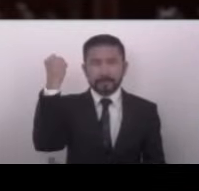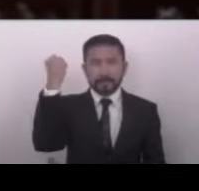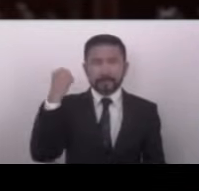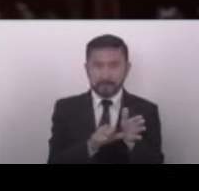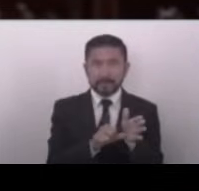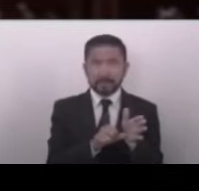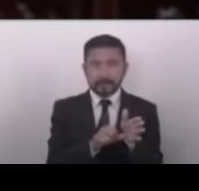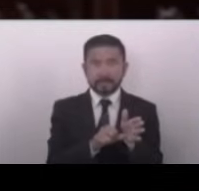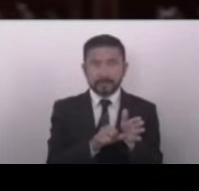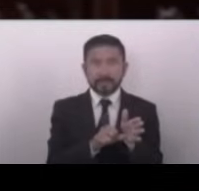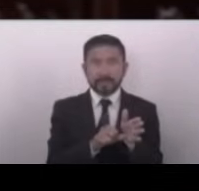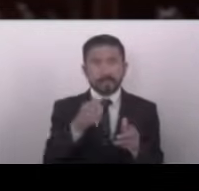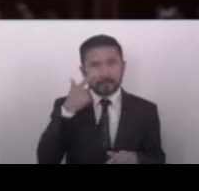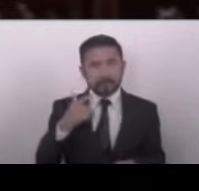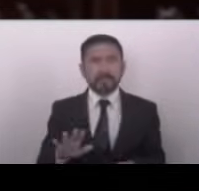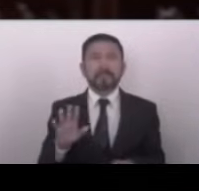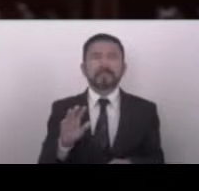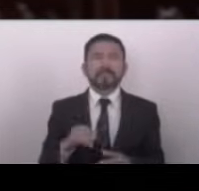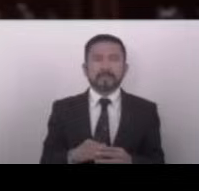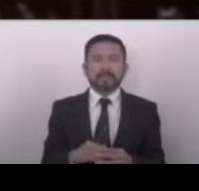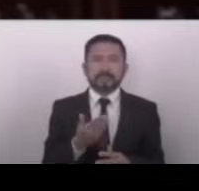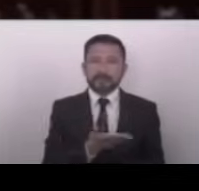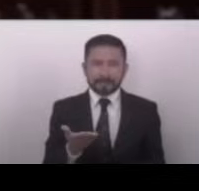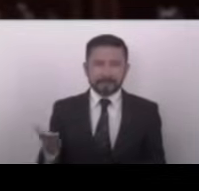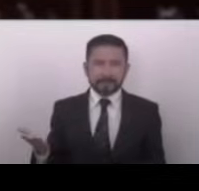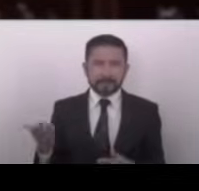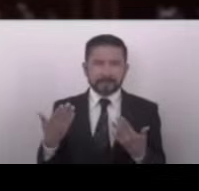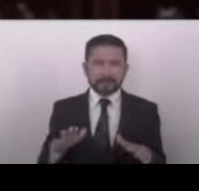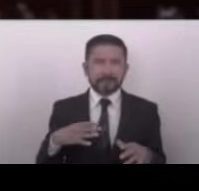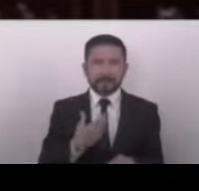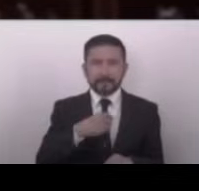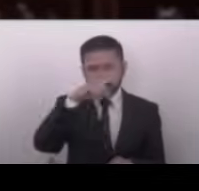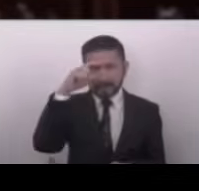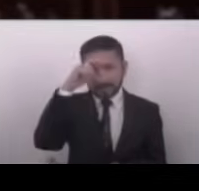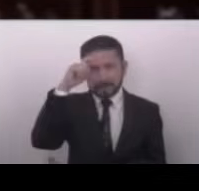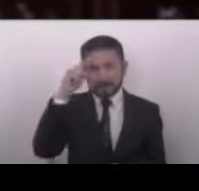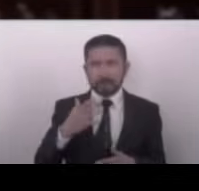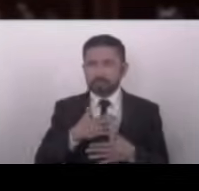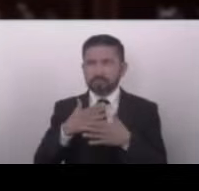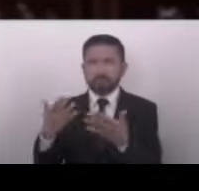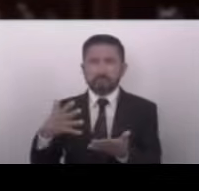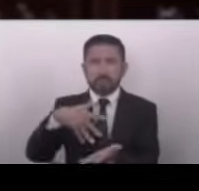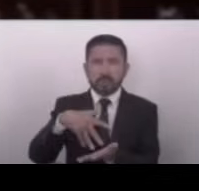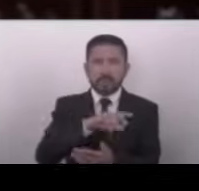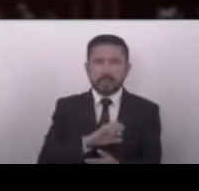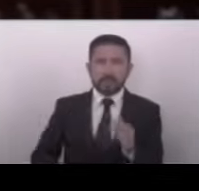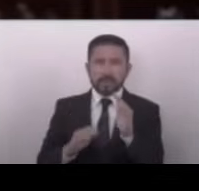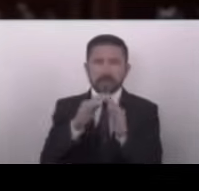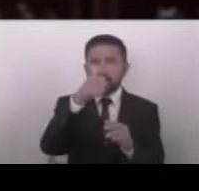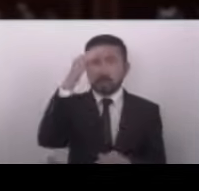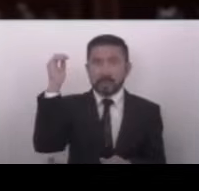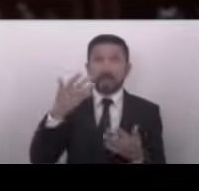anteriormente como ejemplo les voy a mencionar muchas cosas que ya se han estado haciendo para nuestra diáspora se ha mejorado por ejemplo los servicios